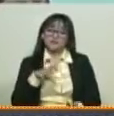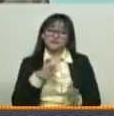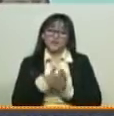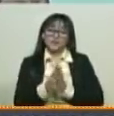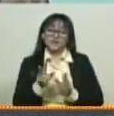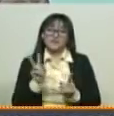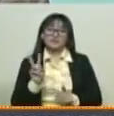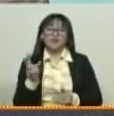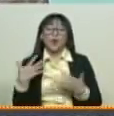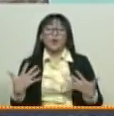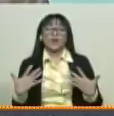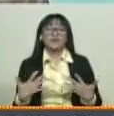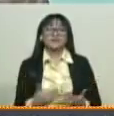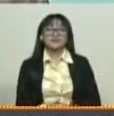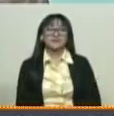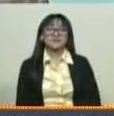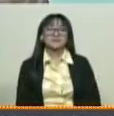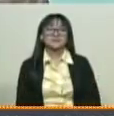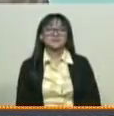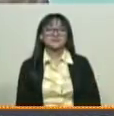urgente.